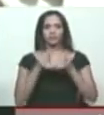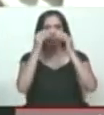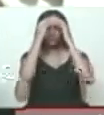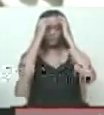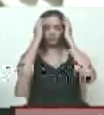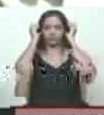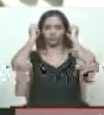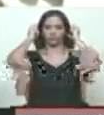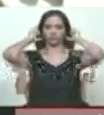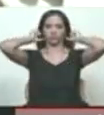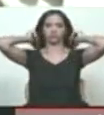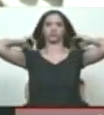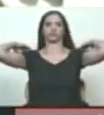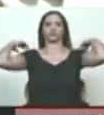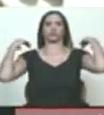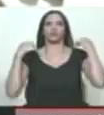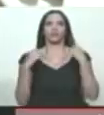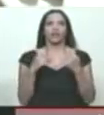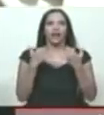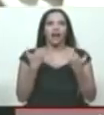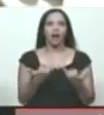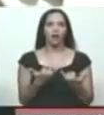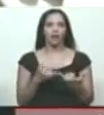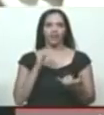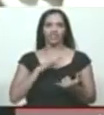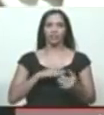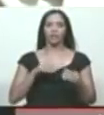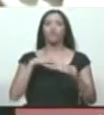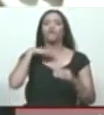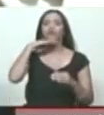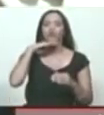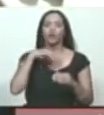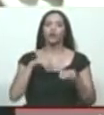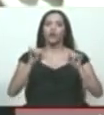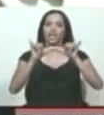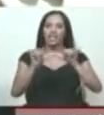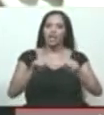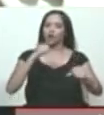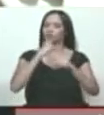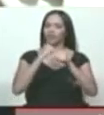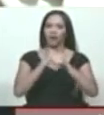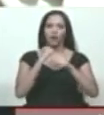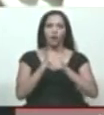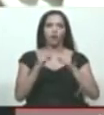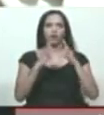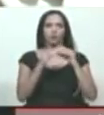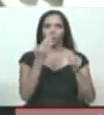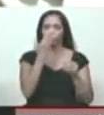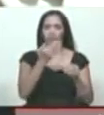Y ahora estamos full, con los ingenieros, los trabajadores, todo el mundo al frente,